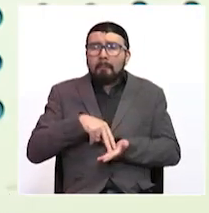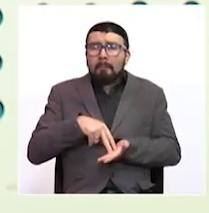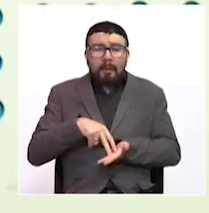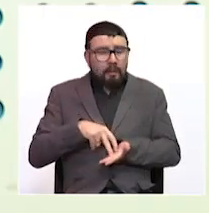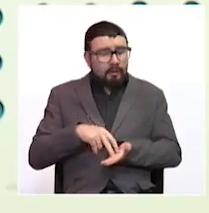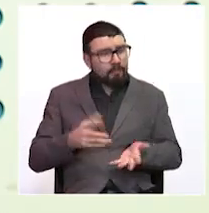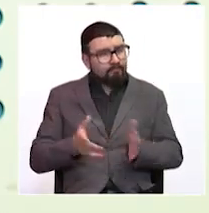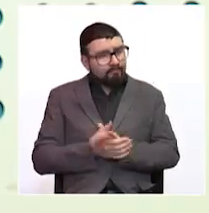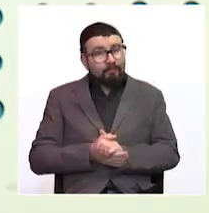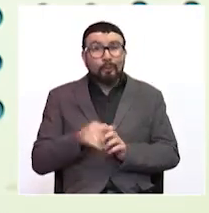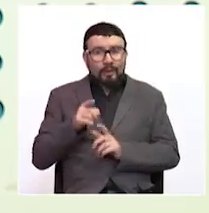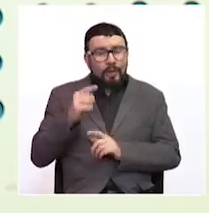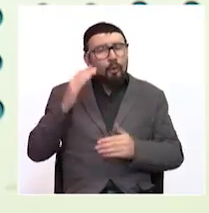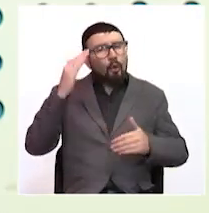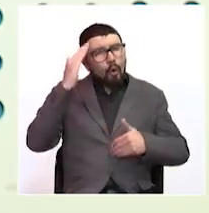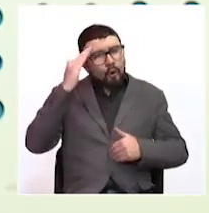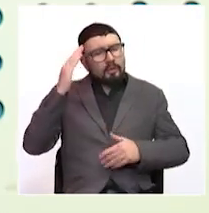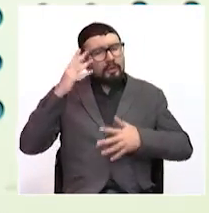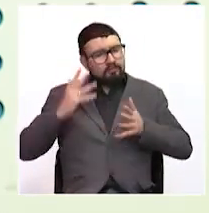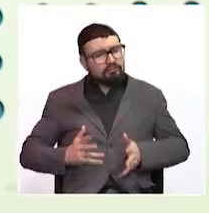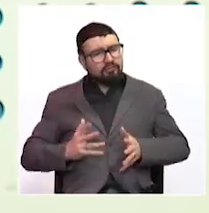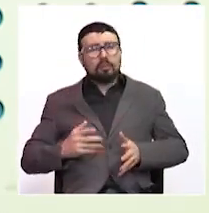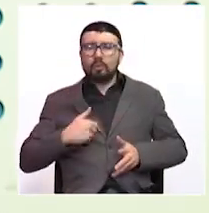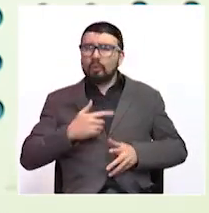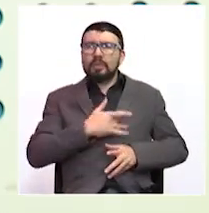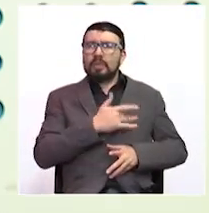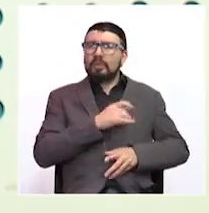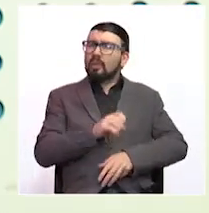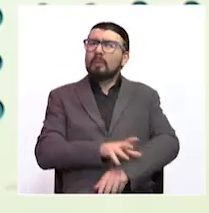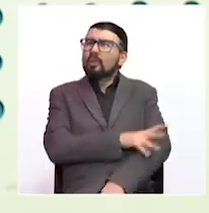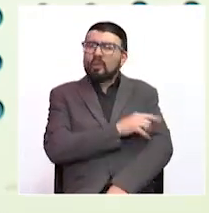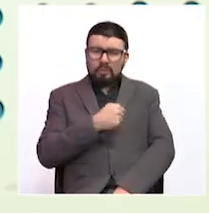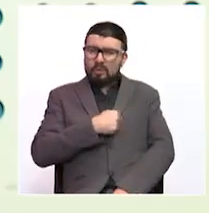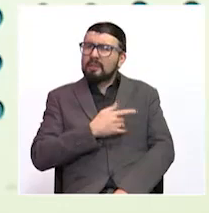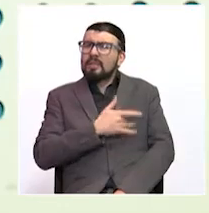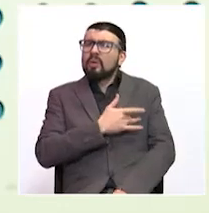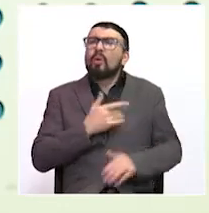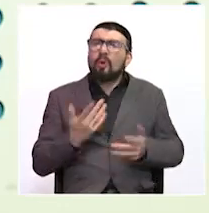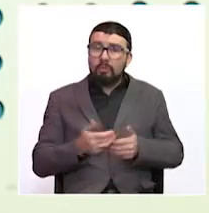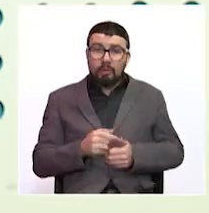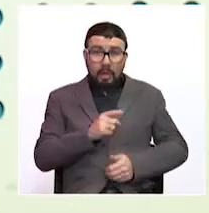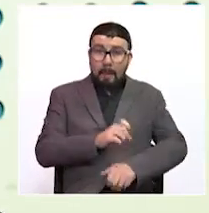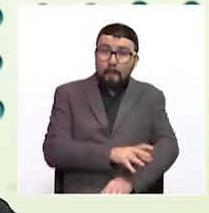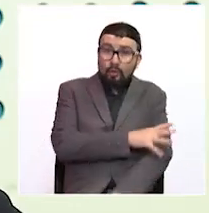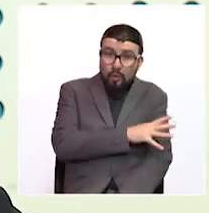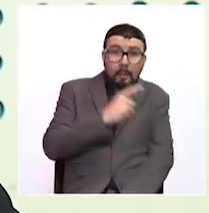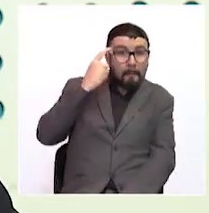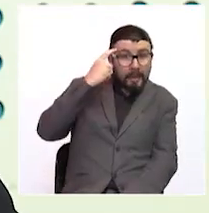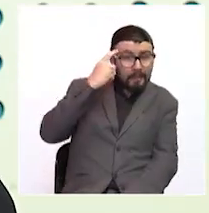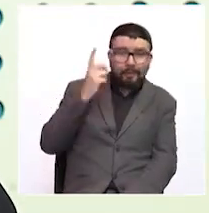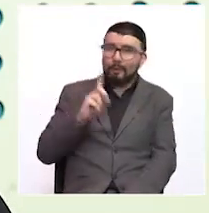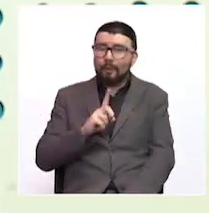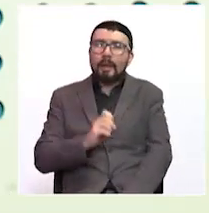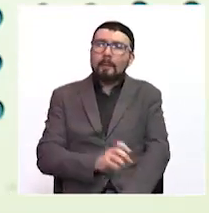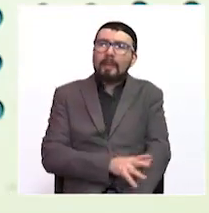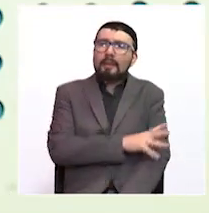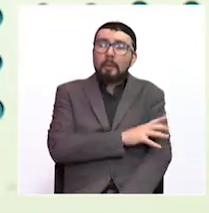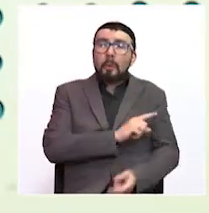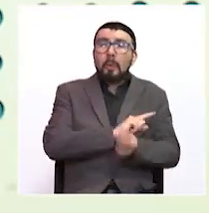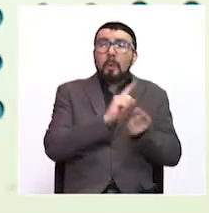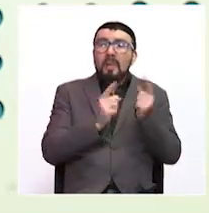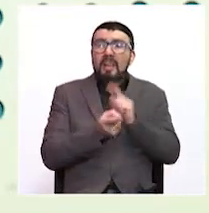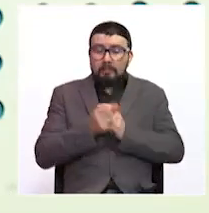tome conciencia de cómo está sintiendo la emoción porque la emoción no es un pensamiento es un cambio bioquímico o